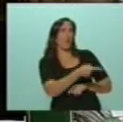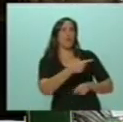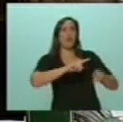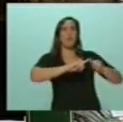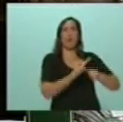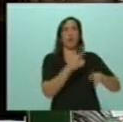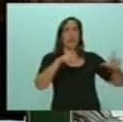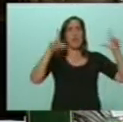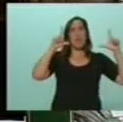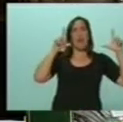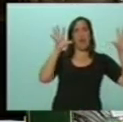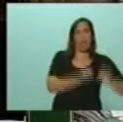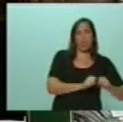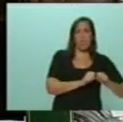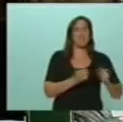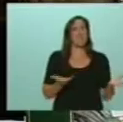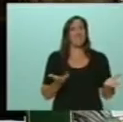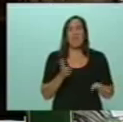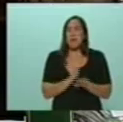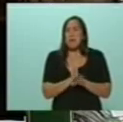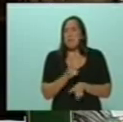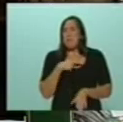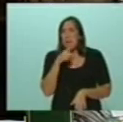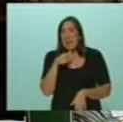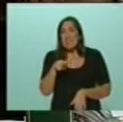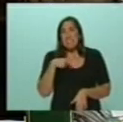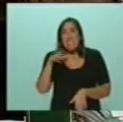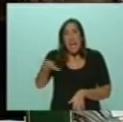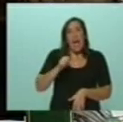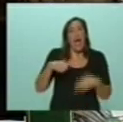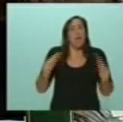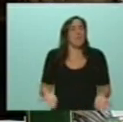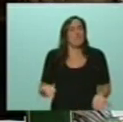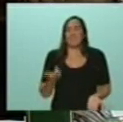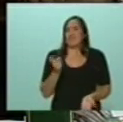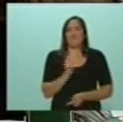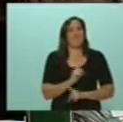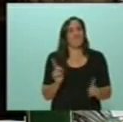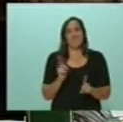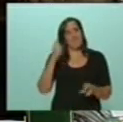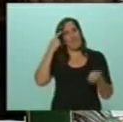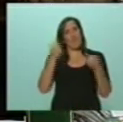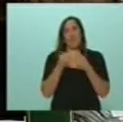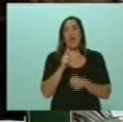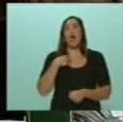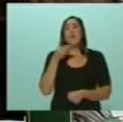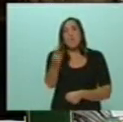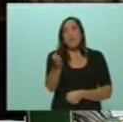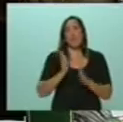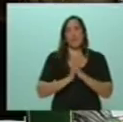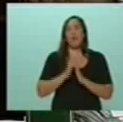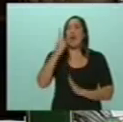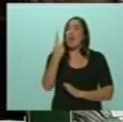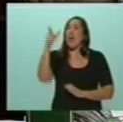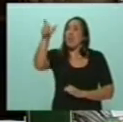imagen política, realmente me parece poco edificante. Así que yo le pido fundamentalmente a todos los que tengan la responsabilidad